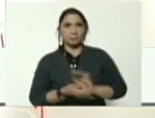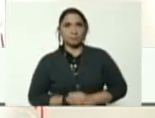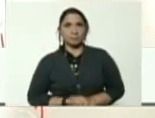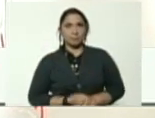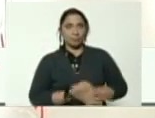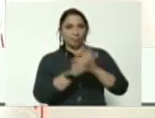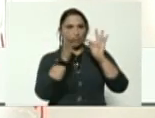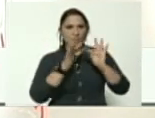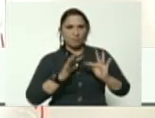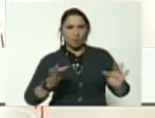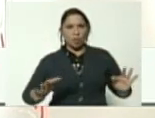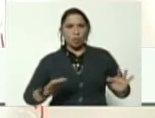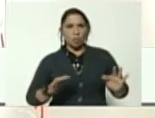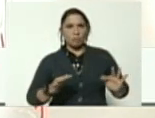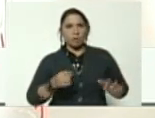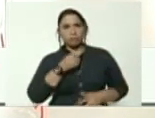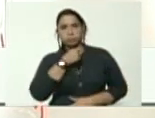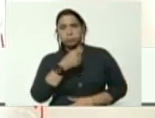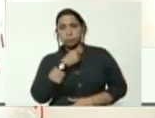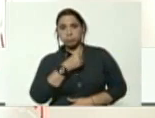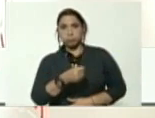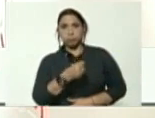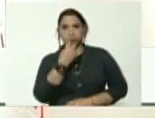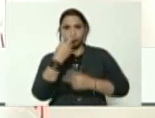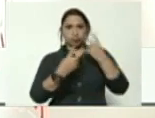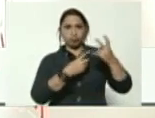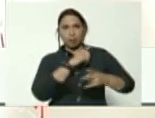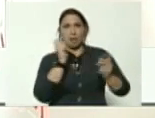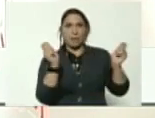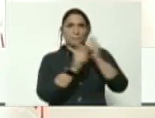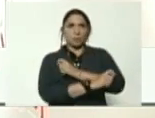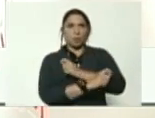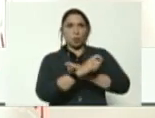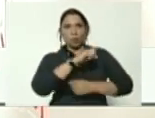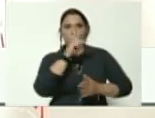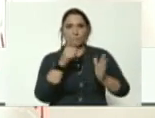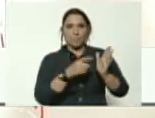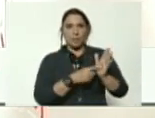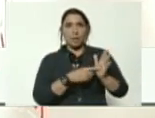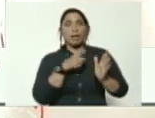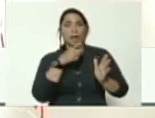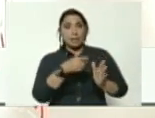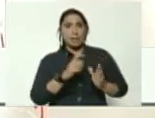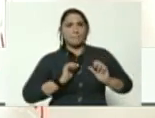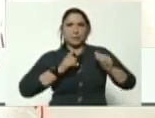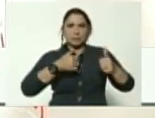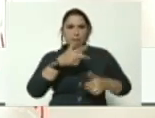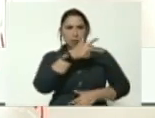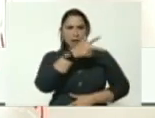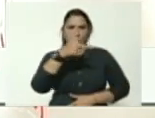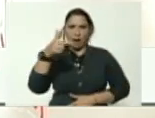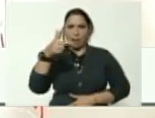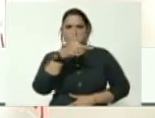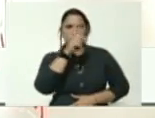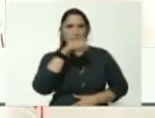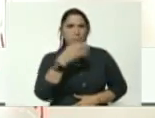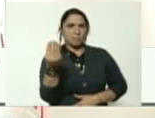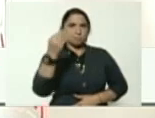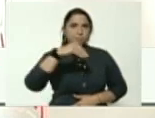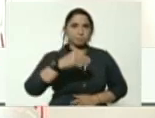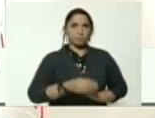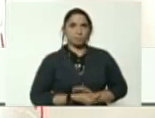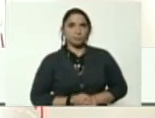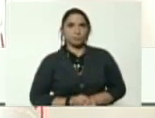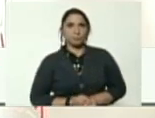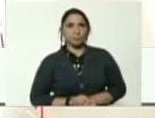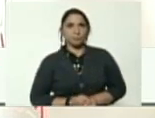que se cubrió mediáticamente esa gira cambió por completo. Ahí empezaron a escasear las cámaras, ahí empezó, además de eso, también